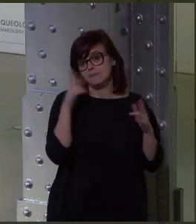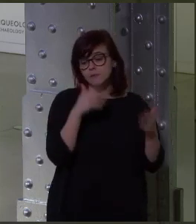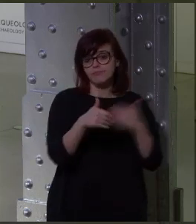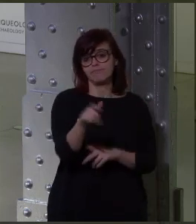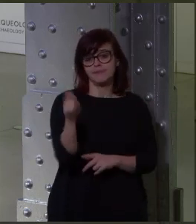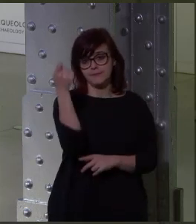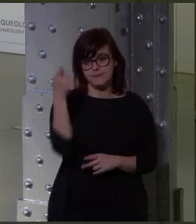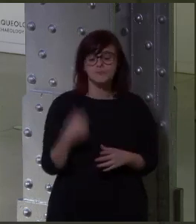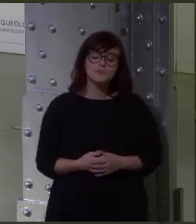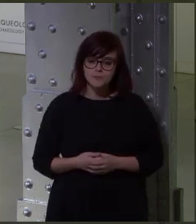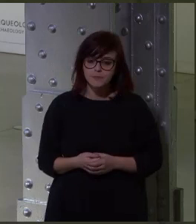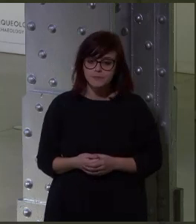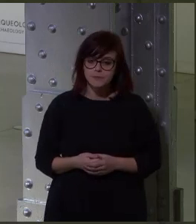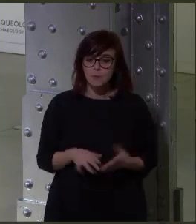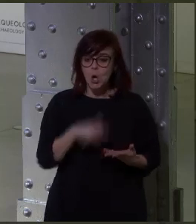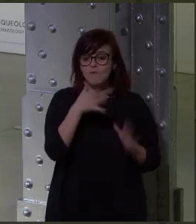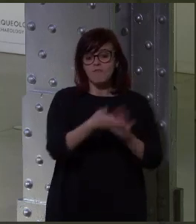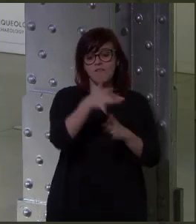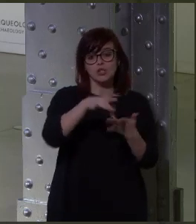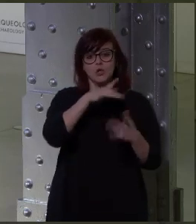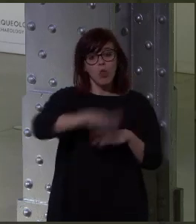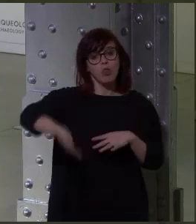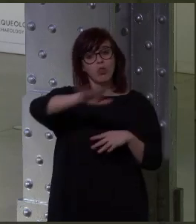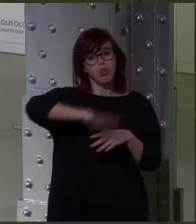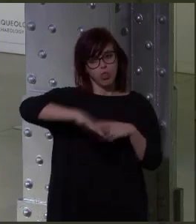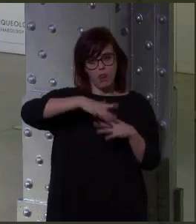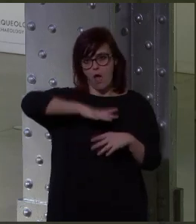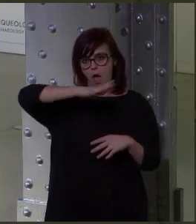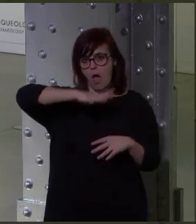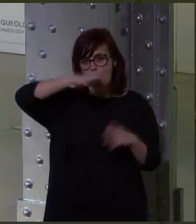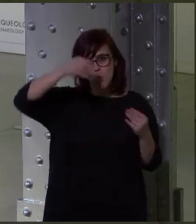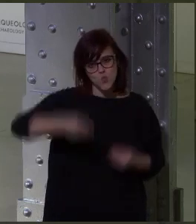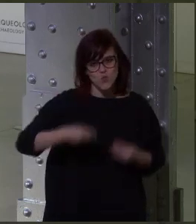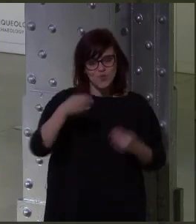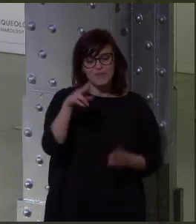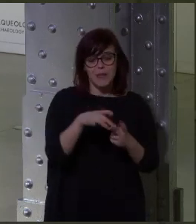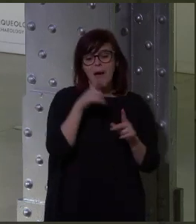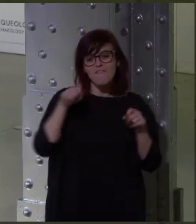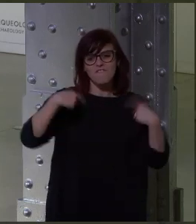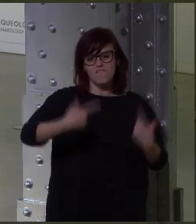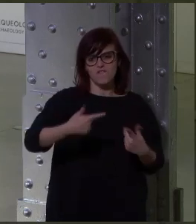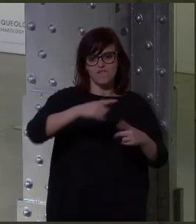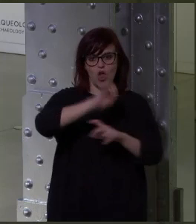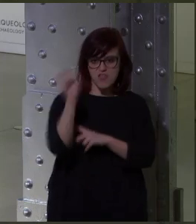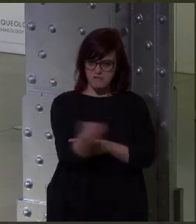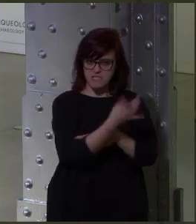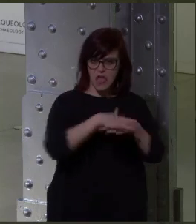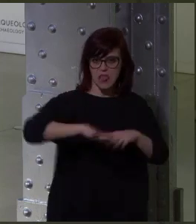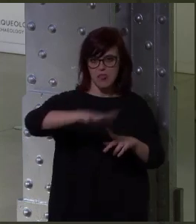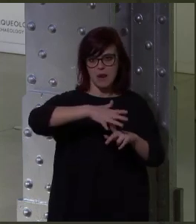que tener en una zona que es también increíble en términos de biodiversidad, tener ese Parque